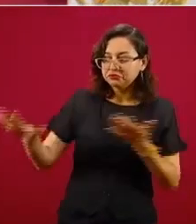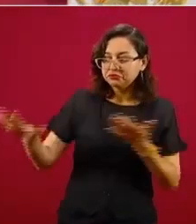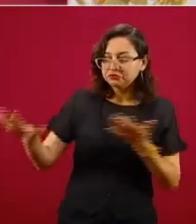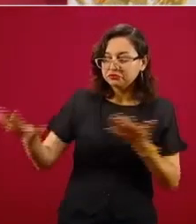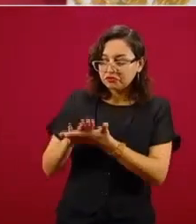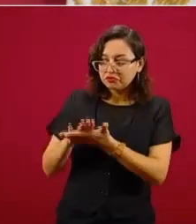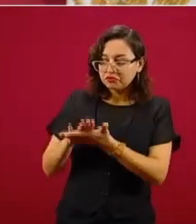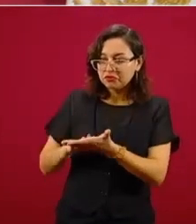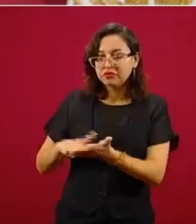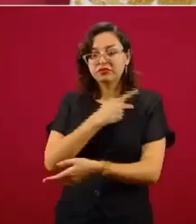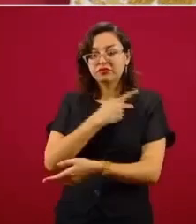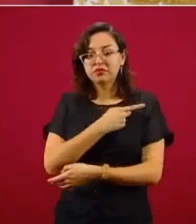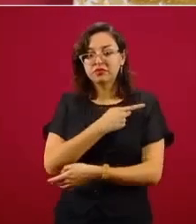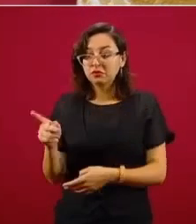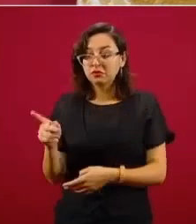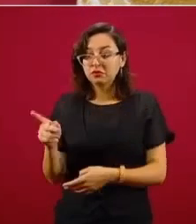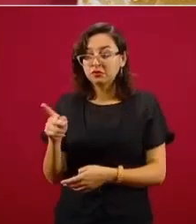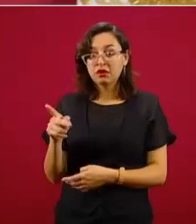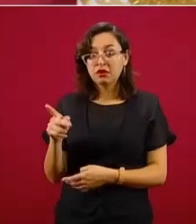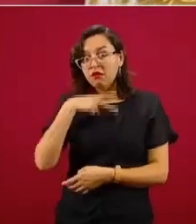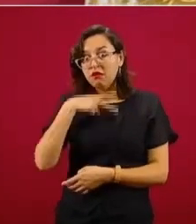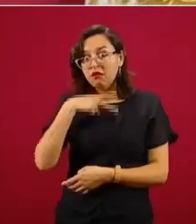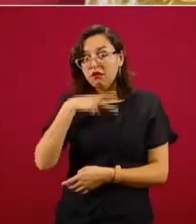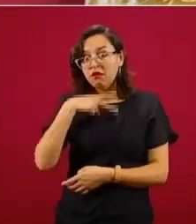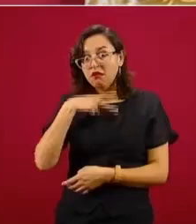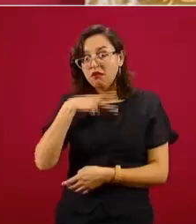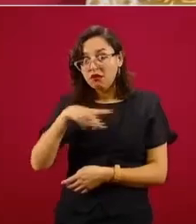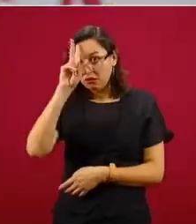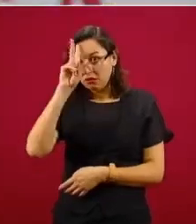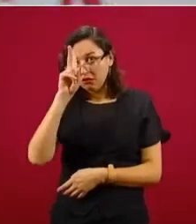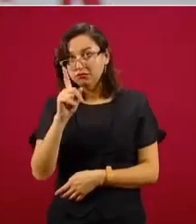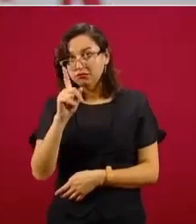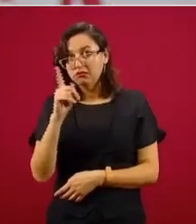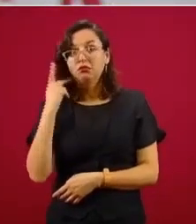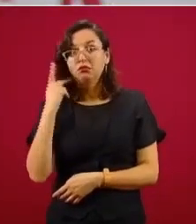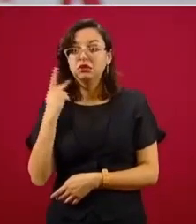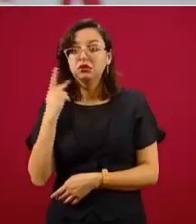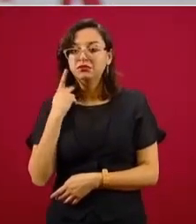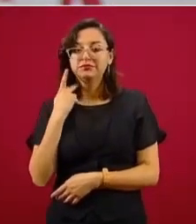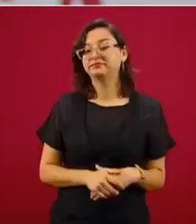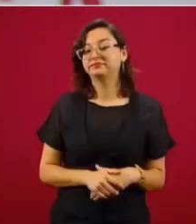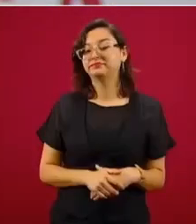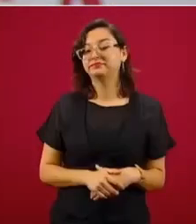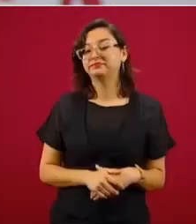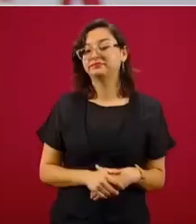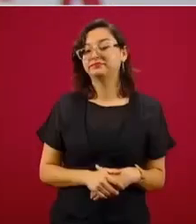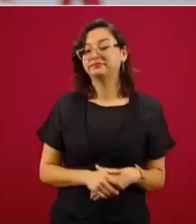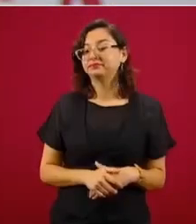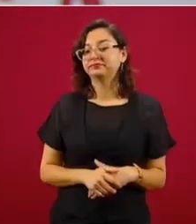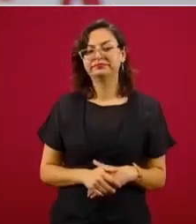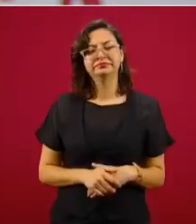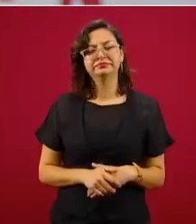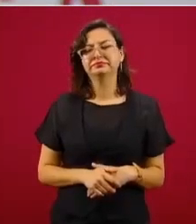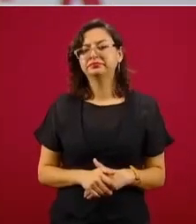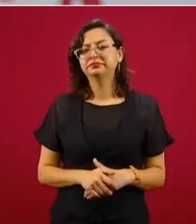O no está abajo necesariamente, ¿sí? Está